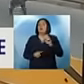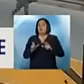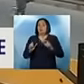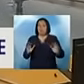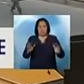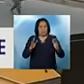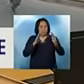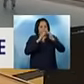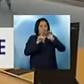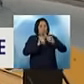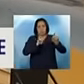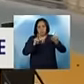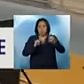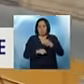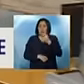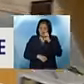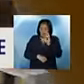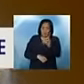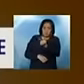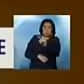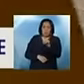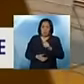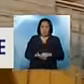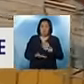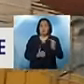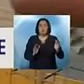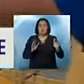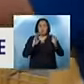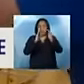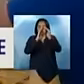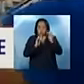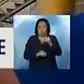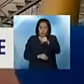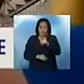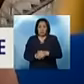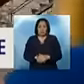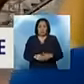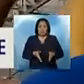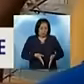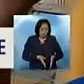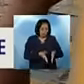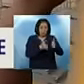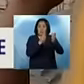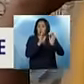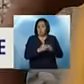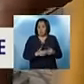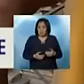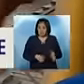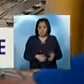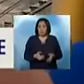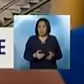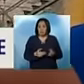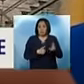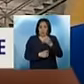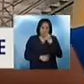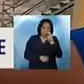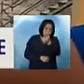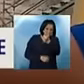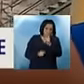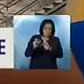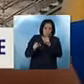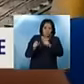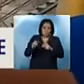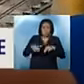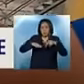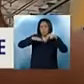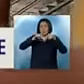cerros. Vamos a observar la visión de los cerros que están al costado de la carretera Panamericana Norte. Ahí vemos a algunos